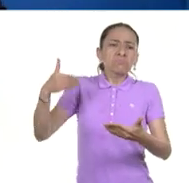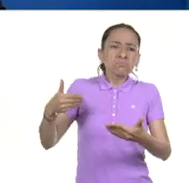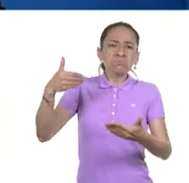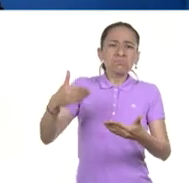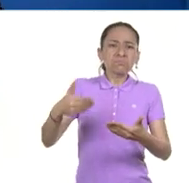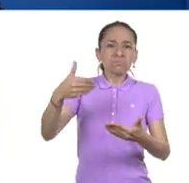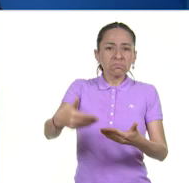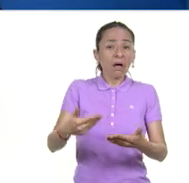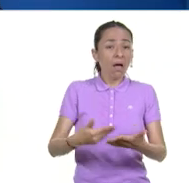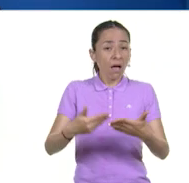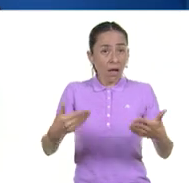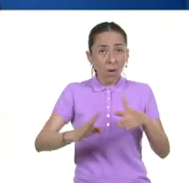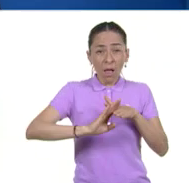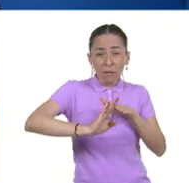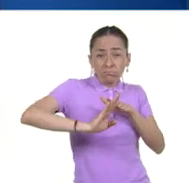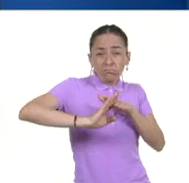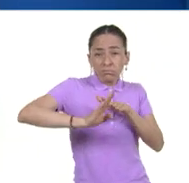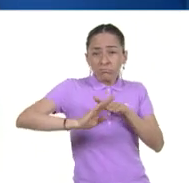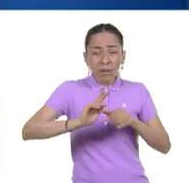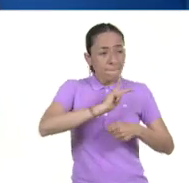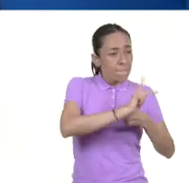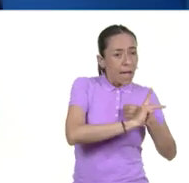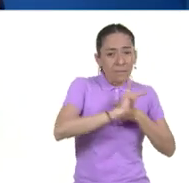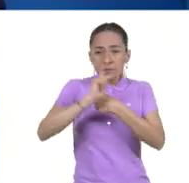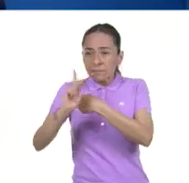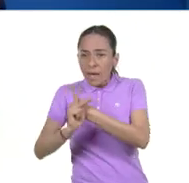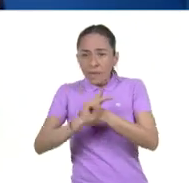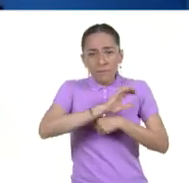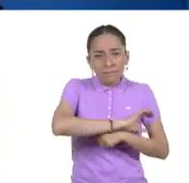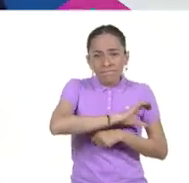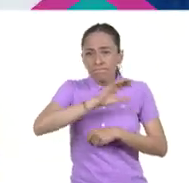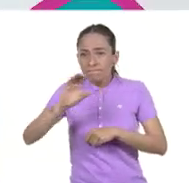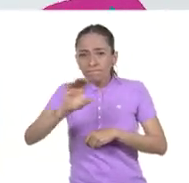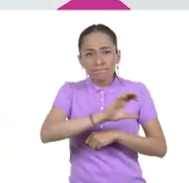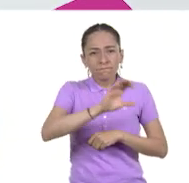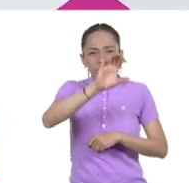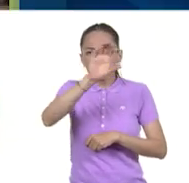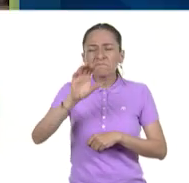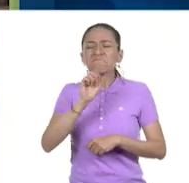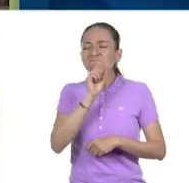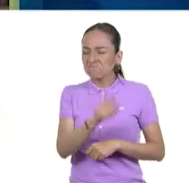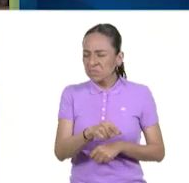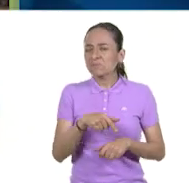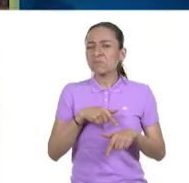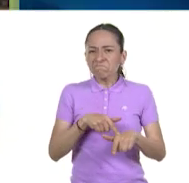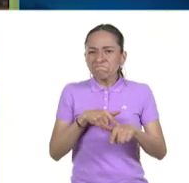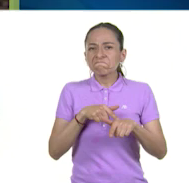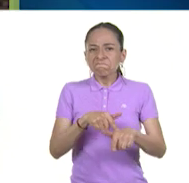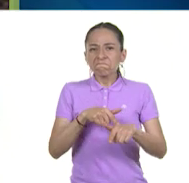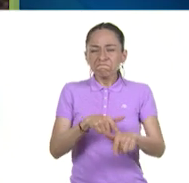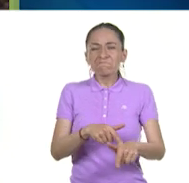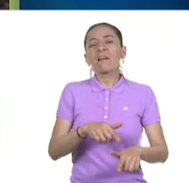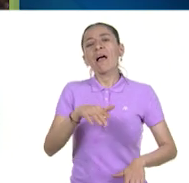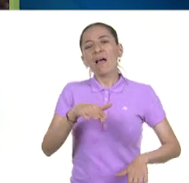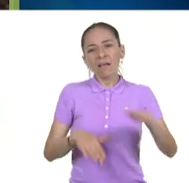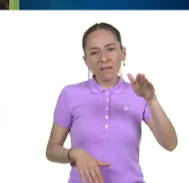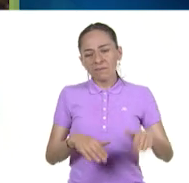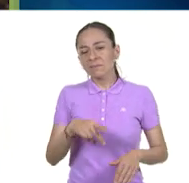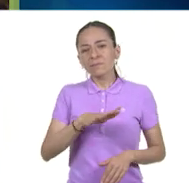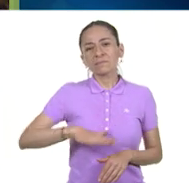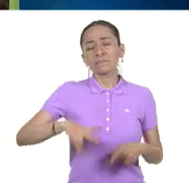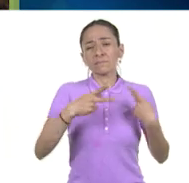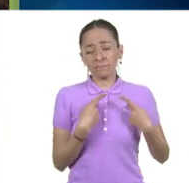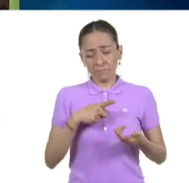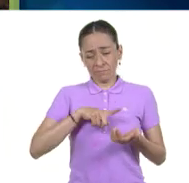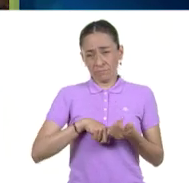que actualmente se dan entre países aumentan de forma constante. Las condiciones desfavorables en las que vive la